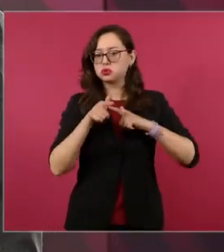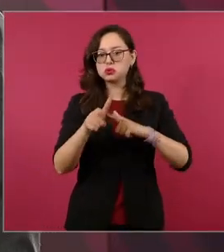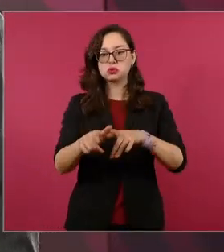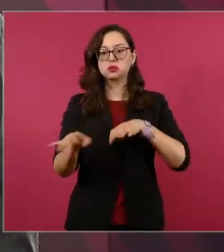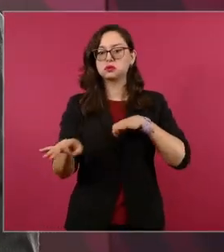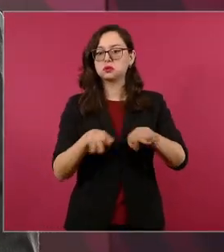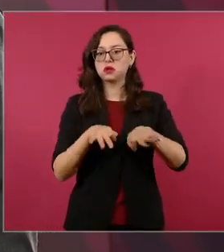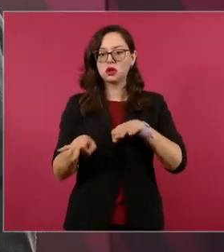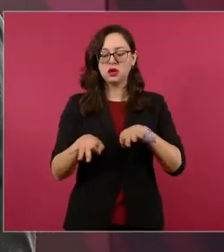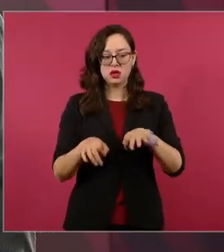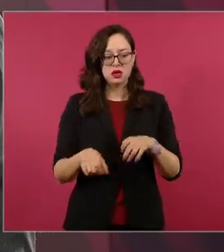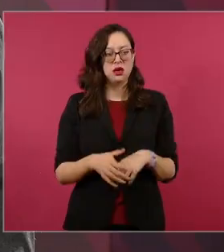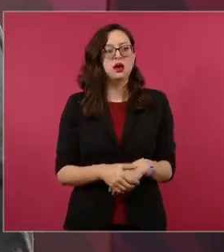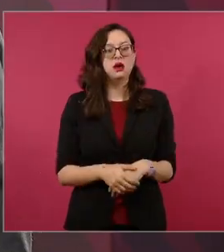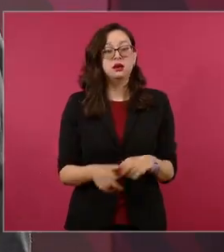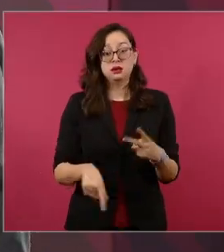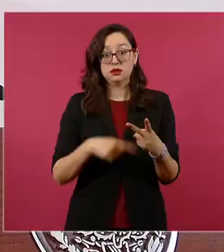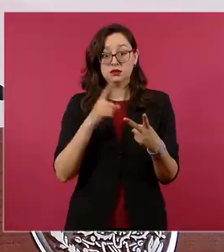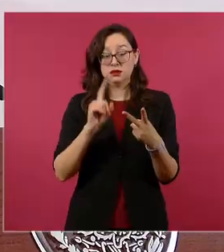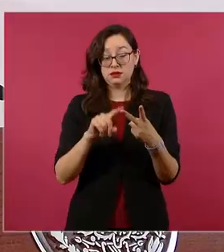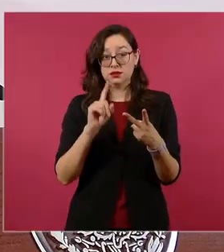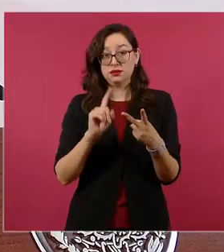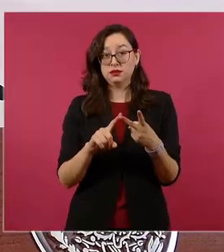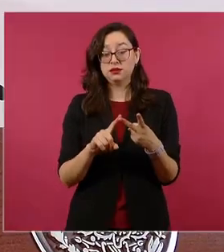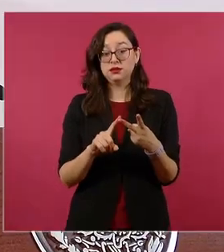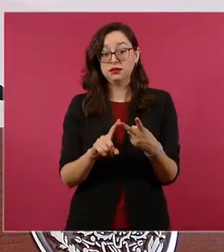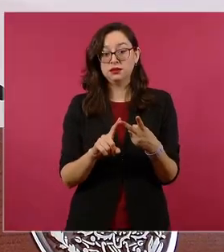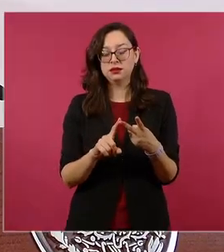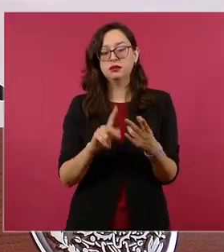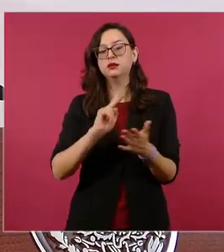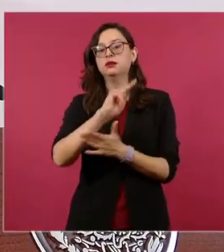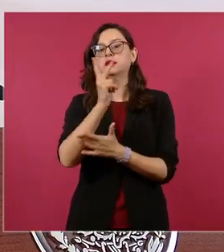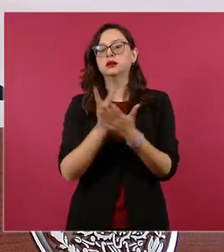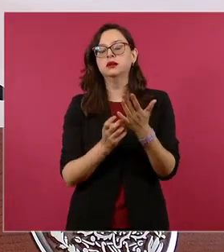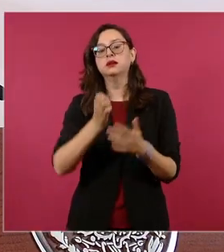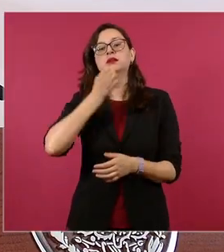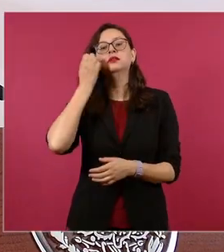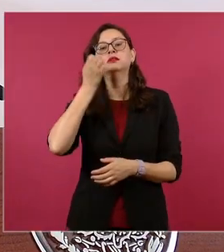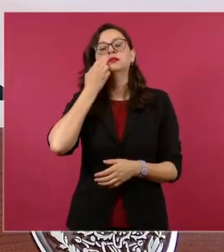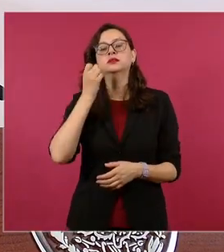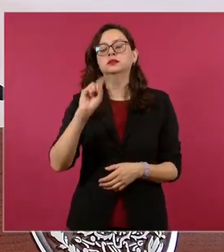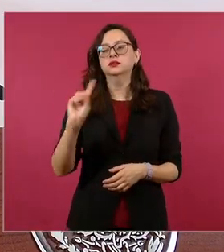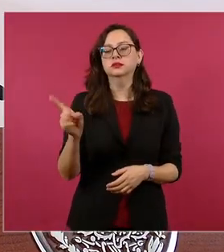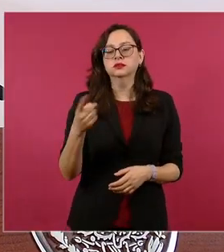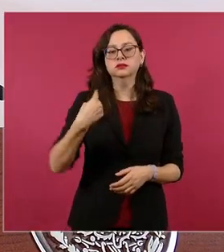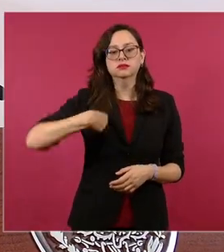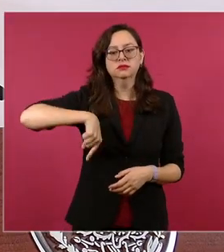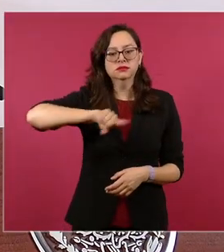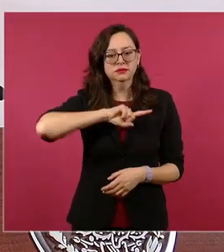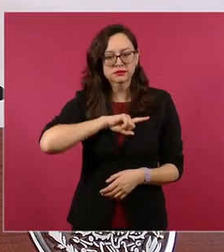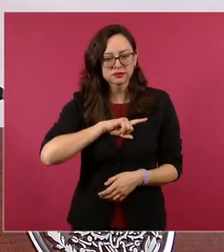Lo segundo, se consolidó el programa de La Escuela es Nuestra. Ya